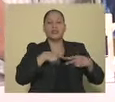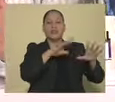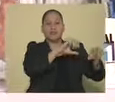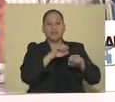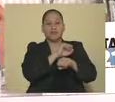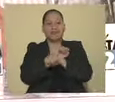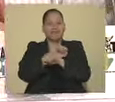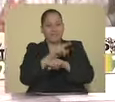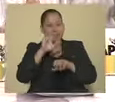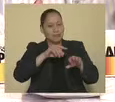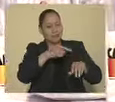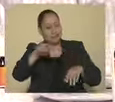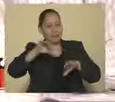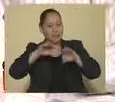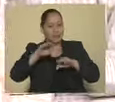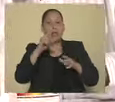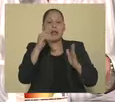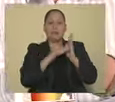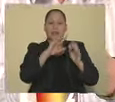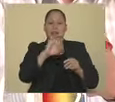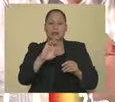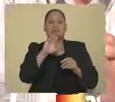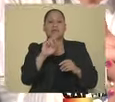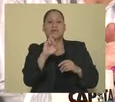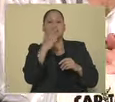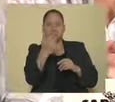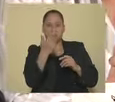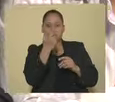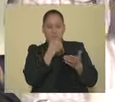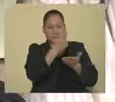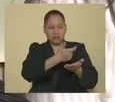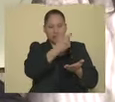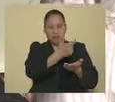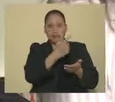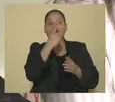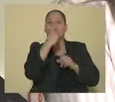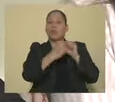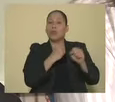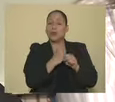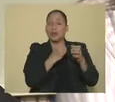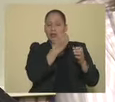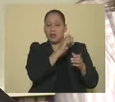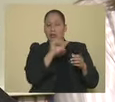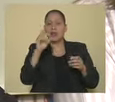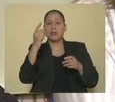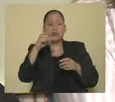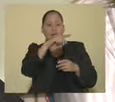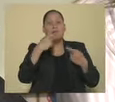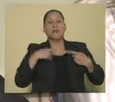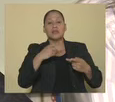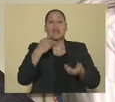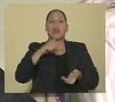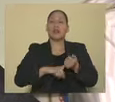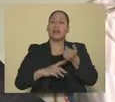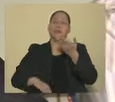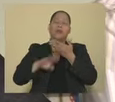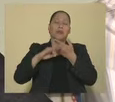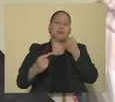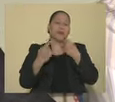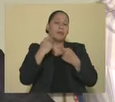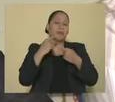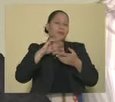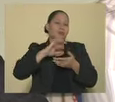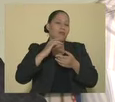apoya mensualmente con 1,537 pesos durante un año a mujeres que se encuentren en situación extrema de